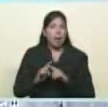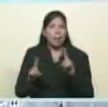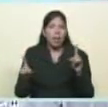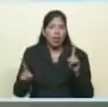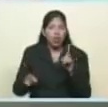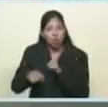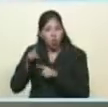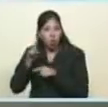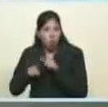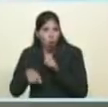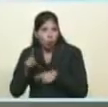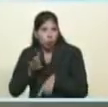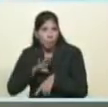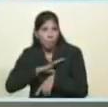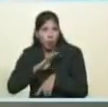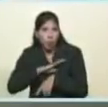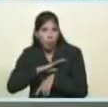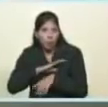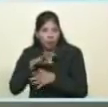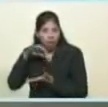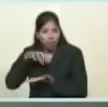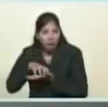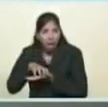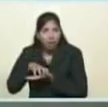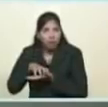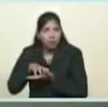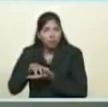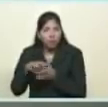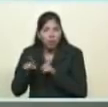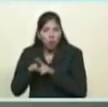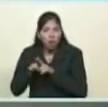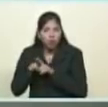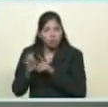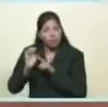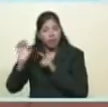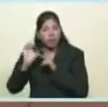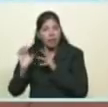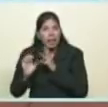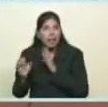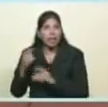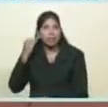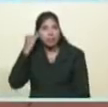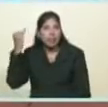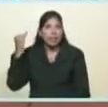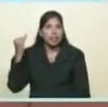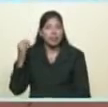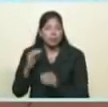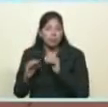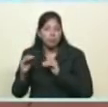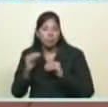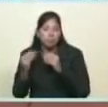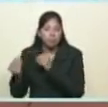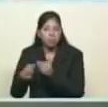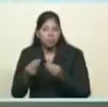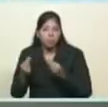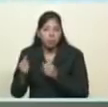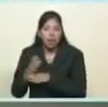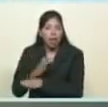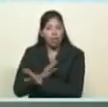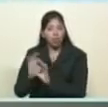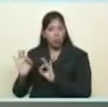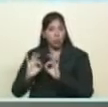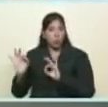cosas que en el Estado hay que manejarlas con estrategia, con inteligencia, con previsión,